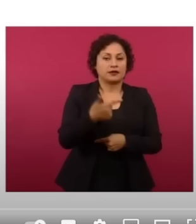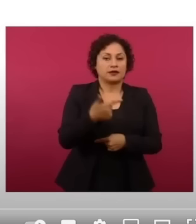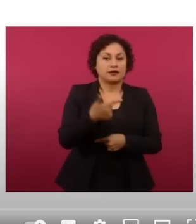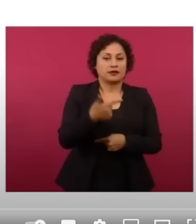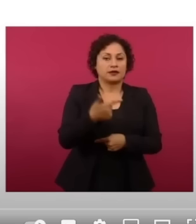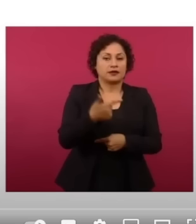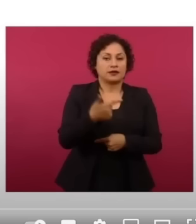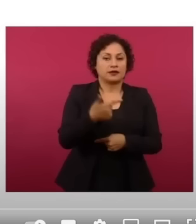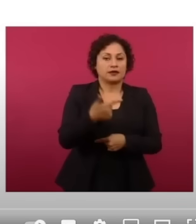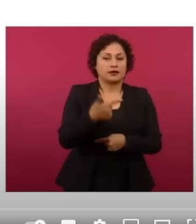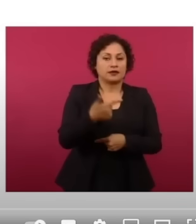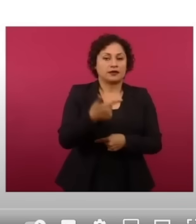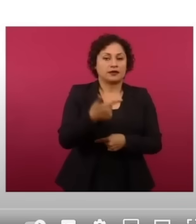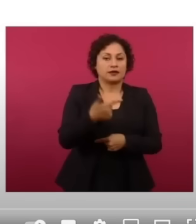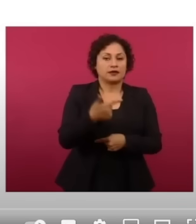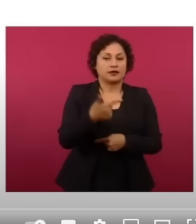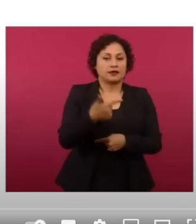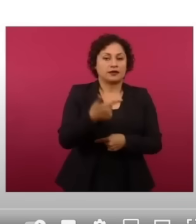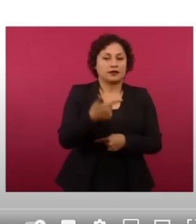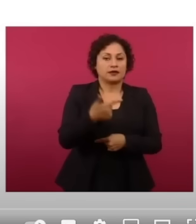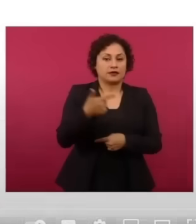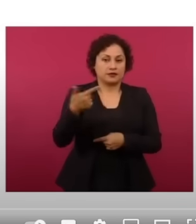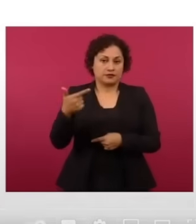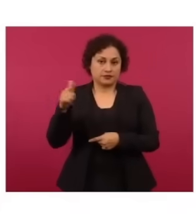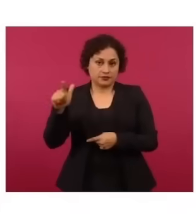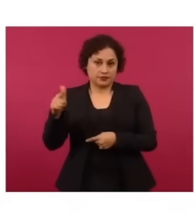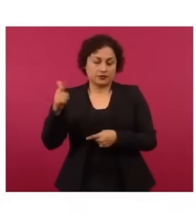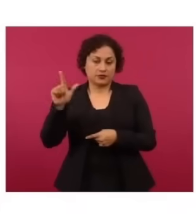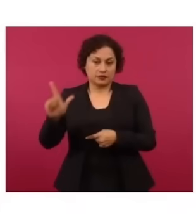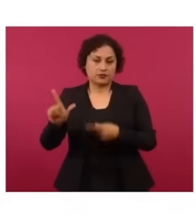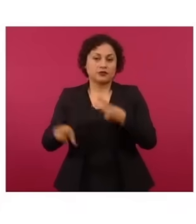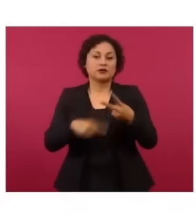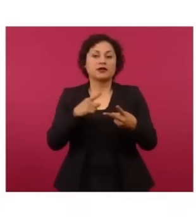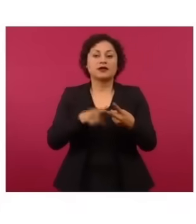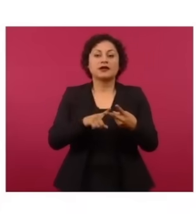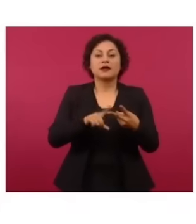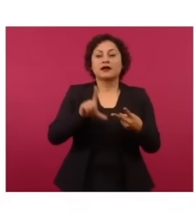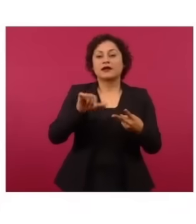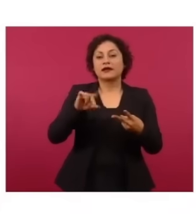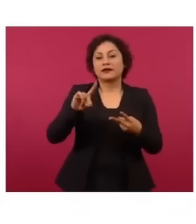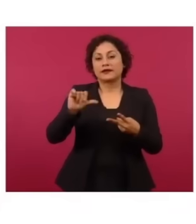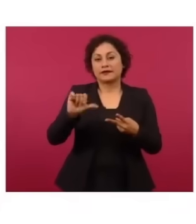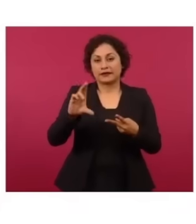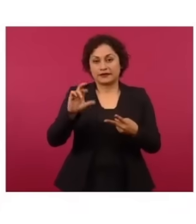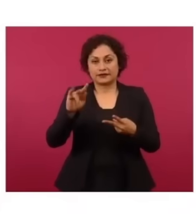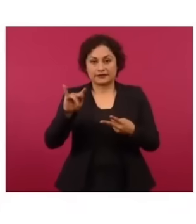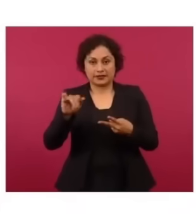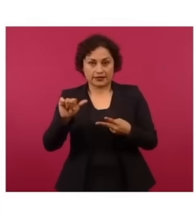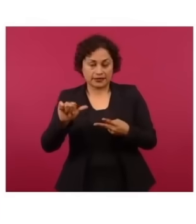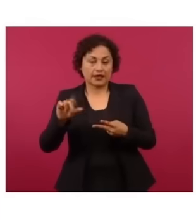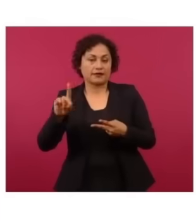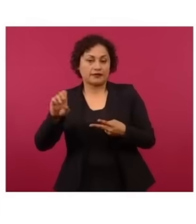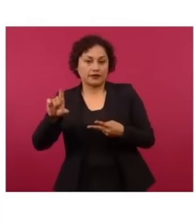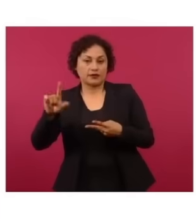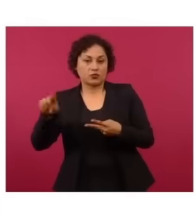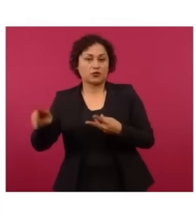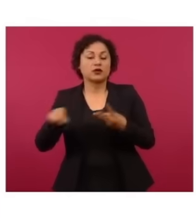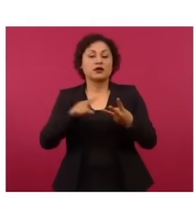todos todo lo que está relacionado con este caso. Cristina Pereira de García Luna, Mauricio